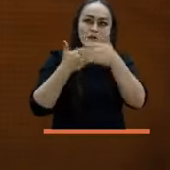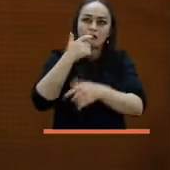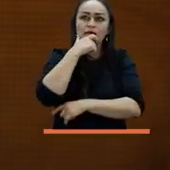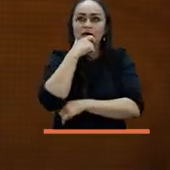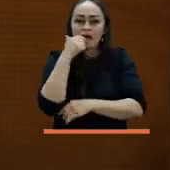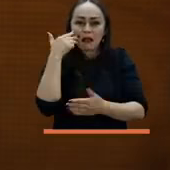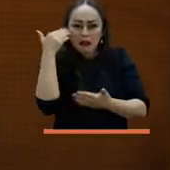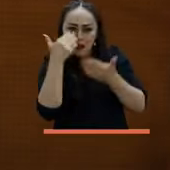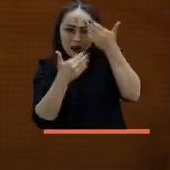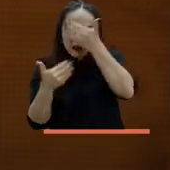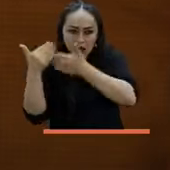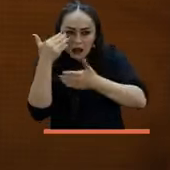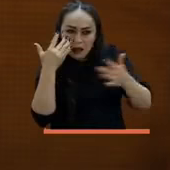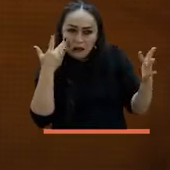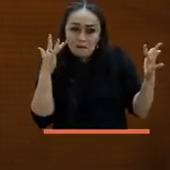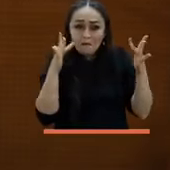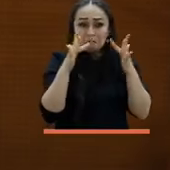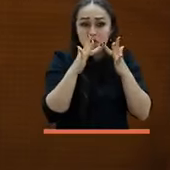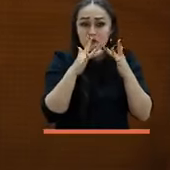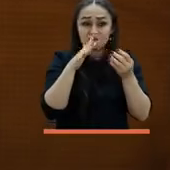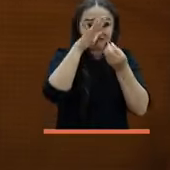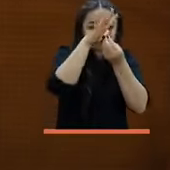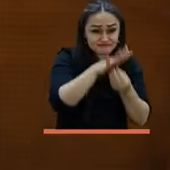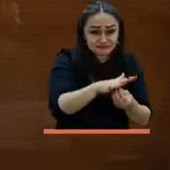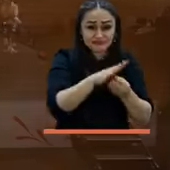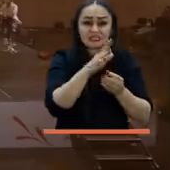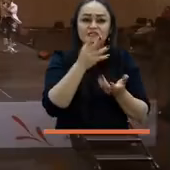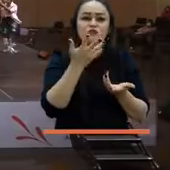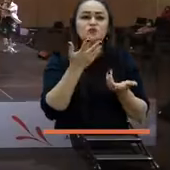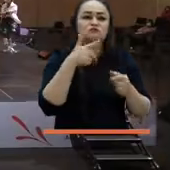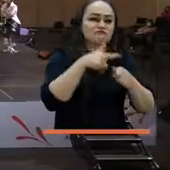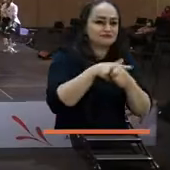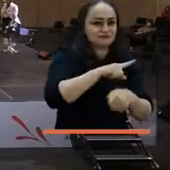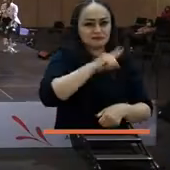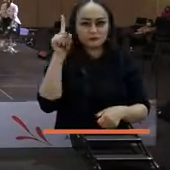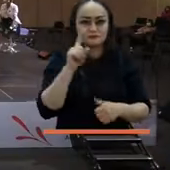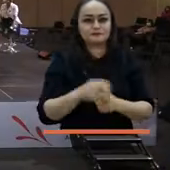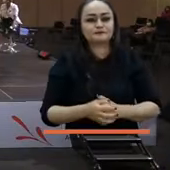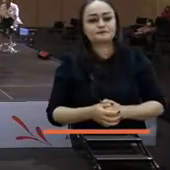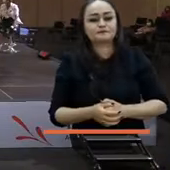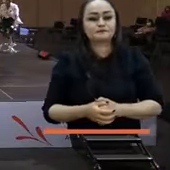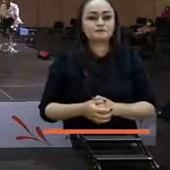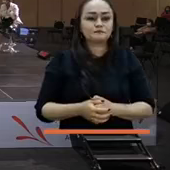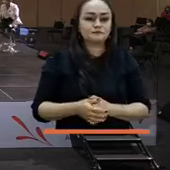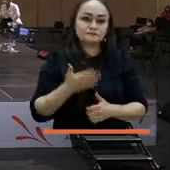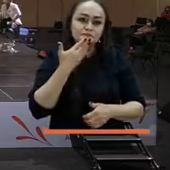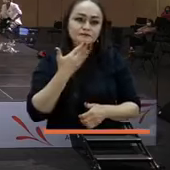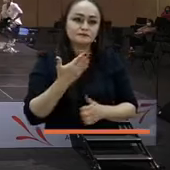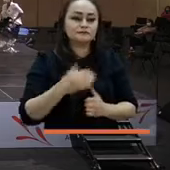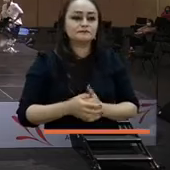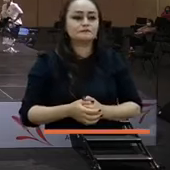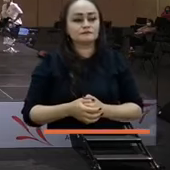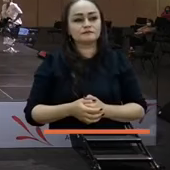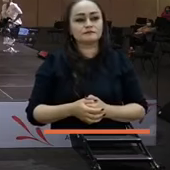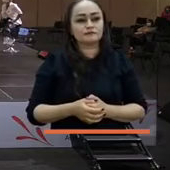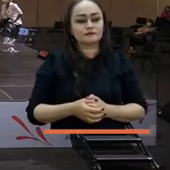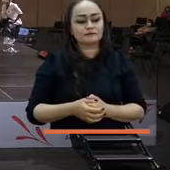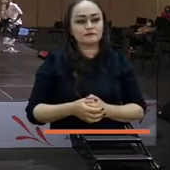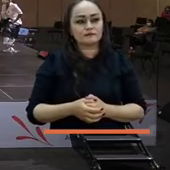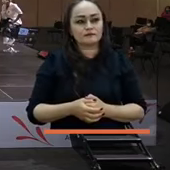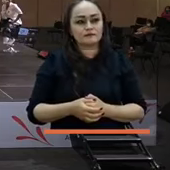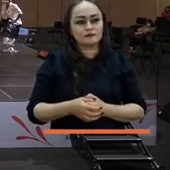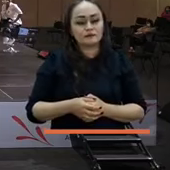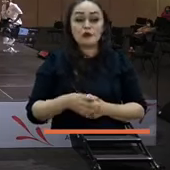haya acciones contundentes en contra del acoso y la discriminación angélica lejos bueno muchas gracias creo que es una